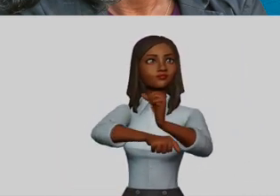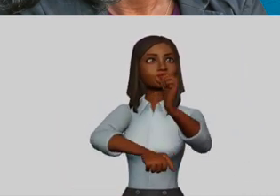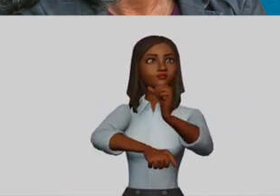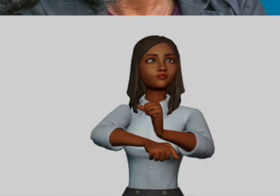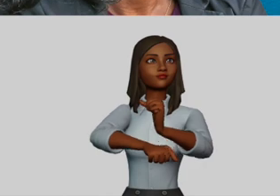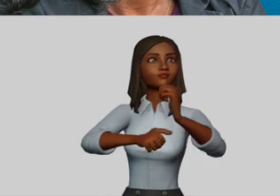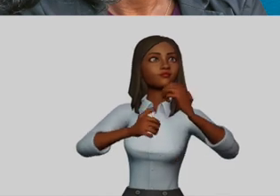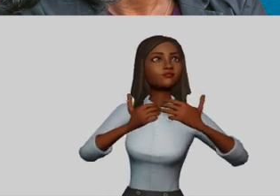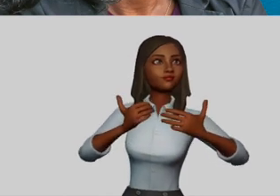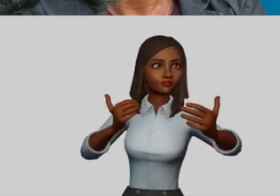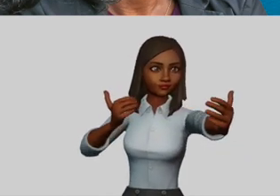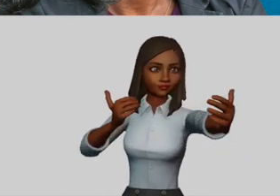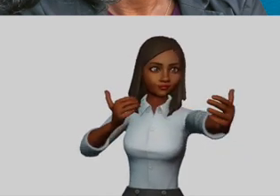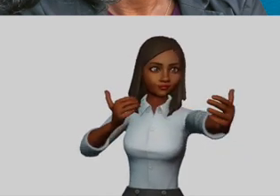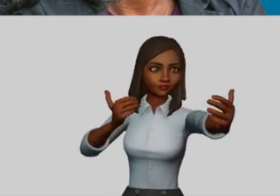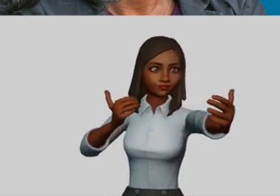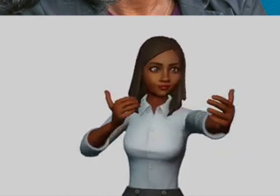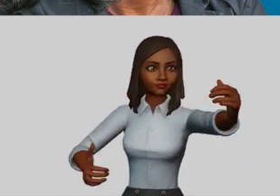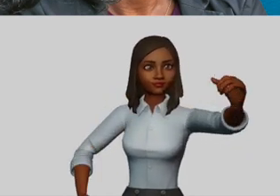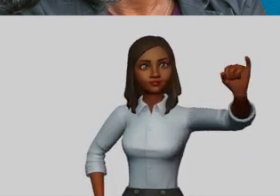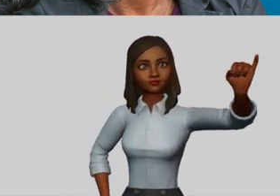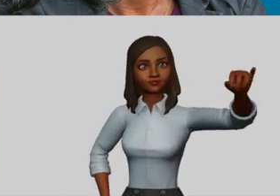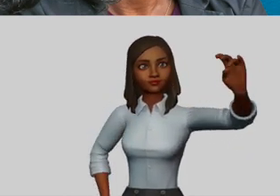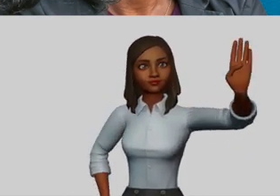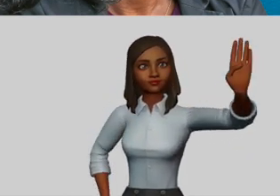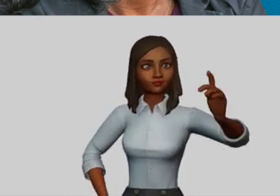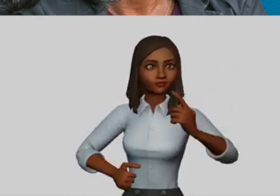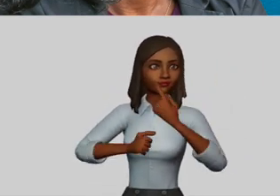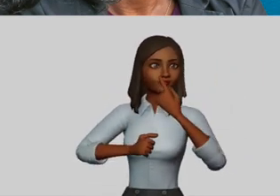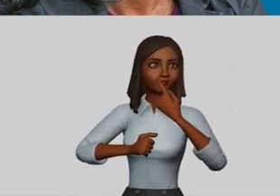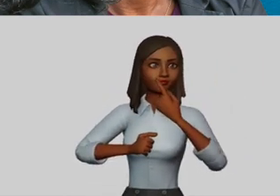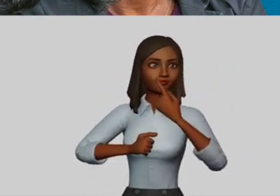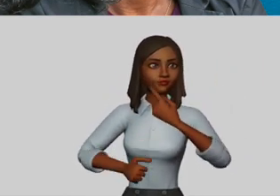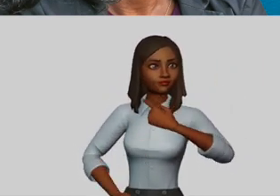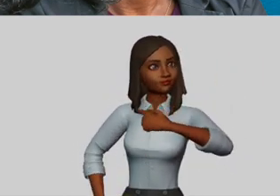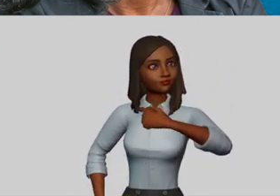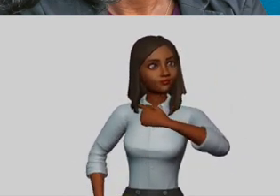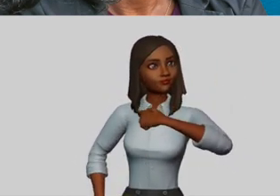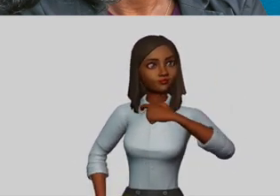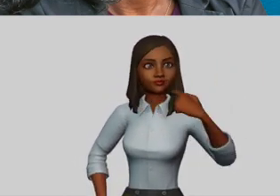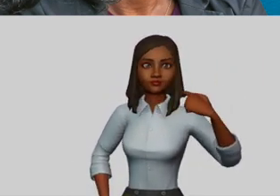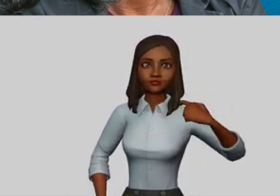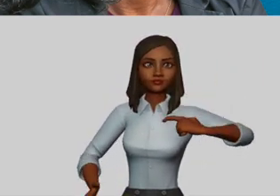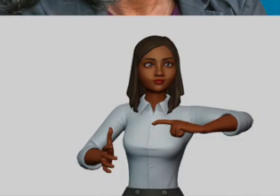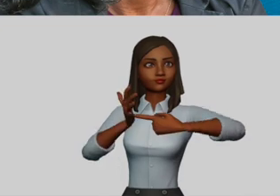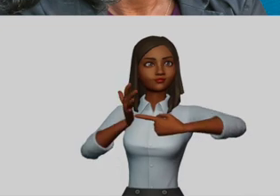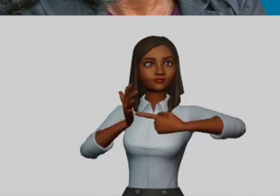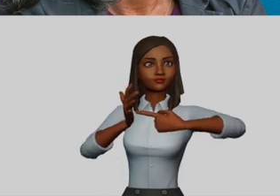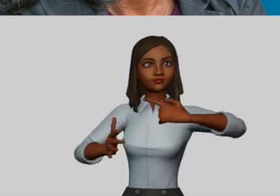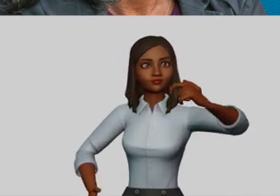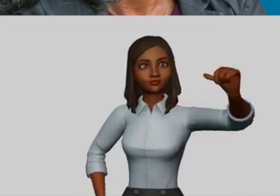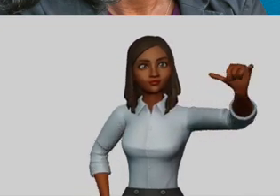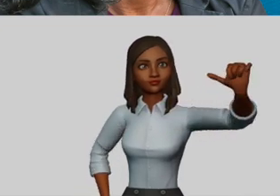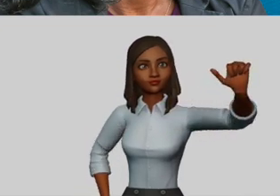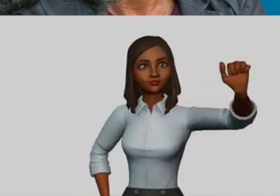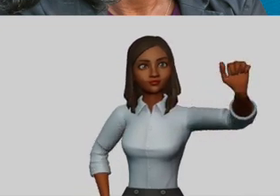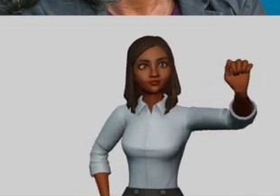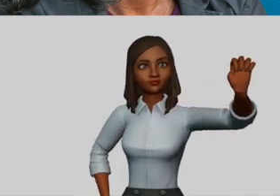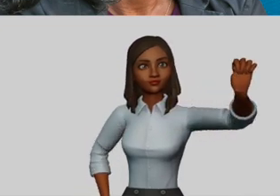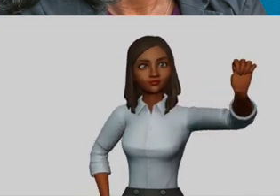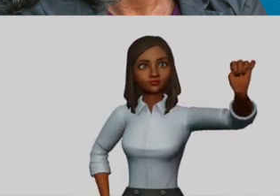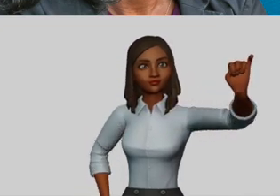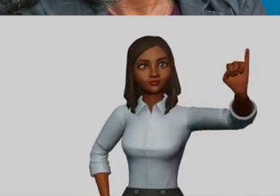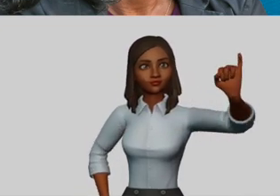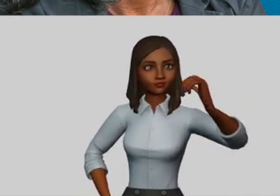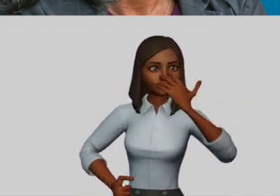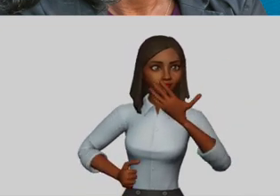University en Washington, D.C. Y ahí fui con mucho swag dominicano, que después me